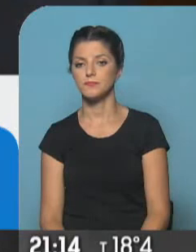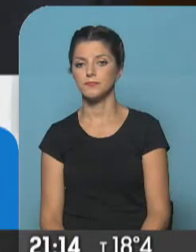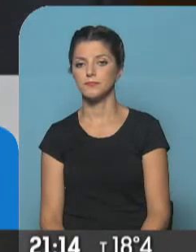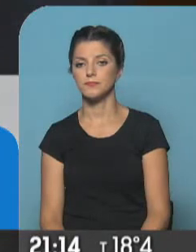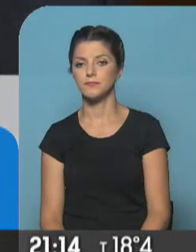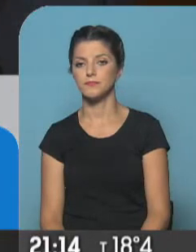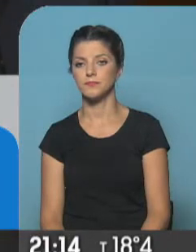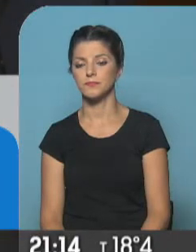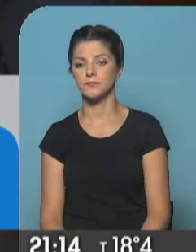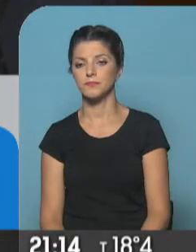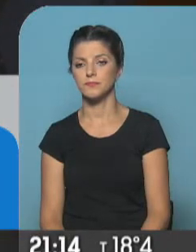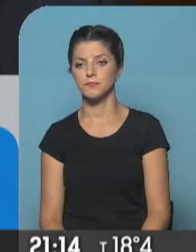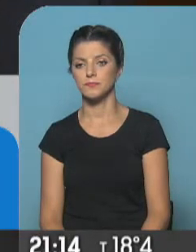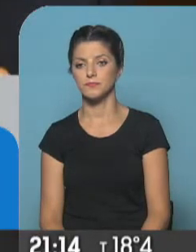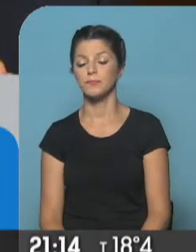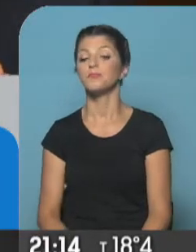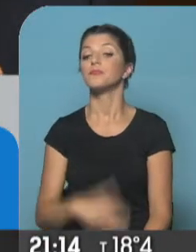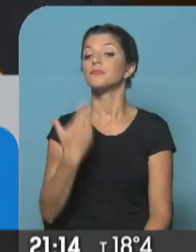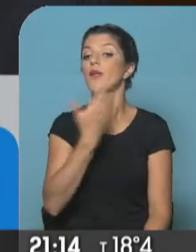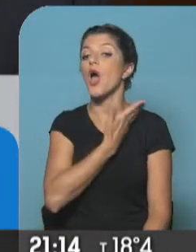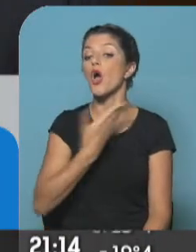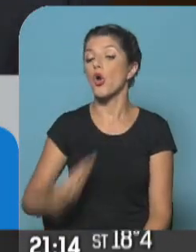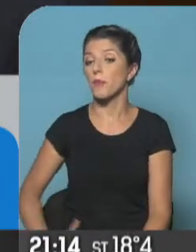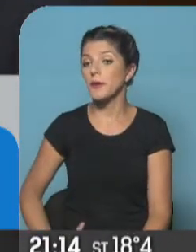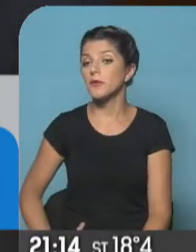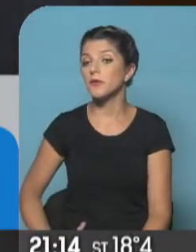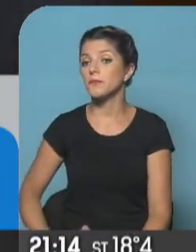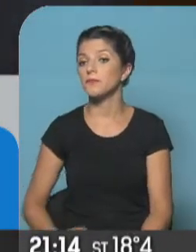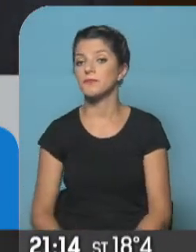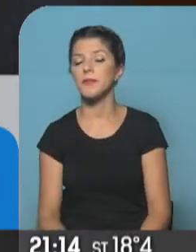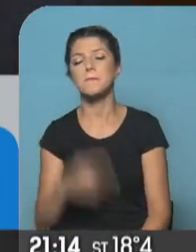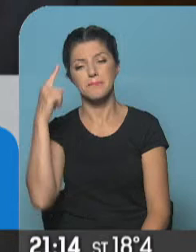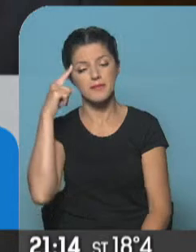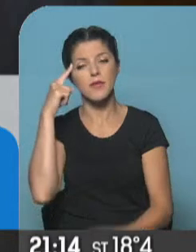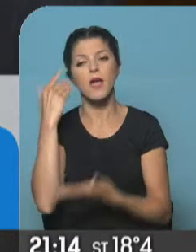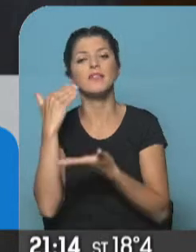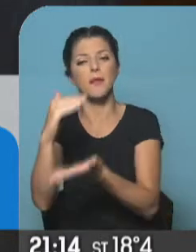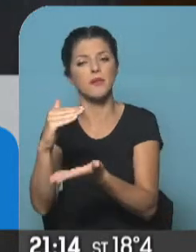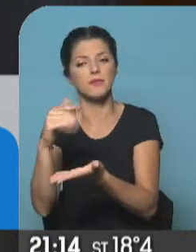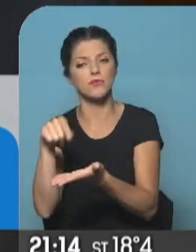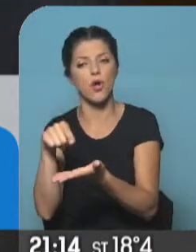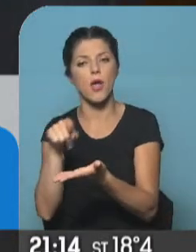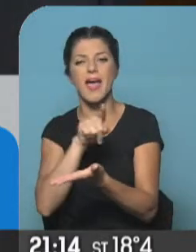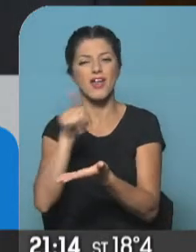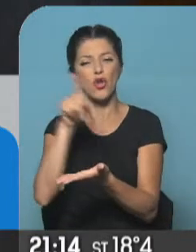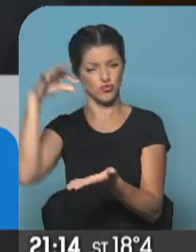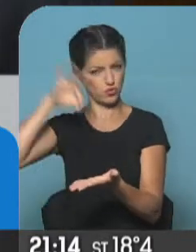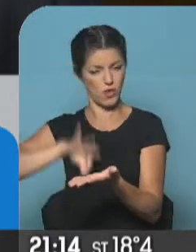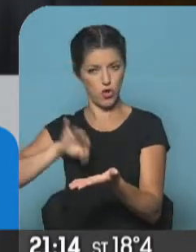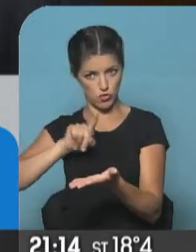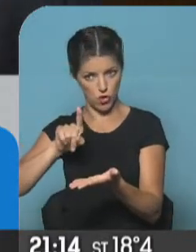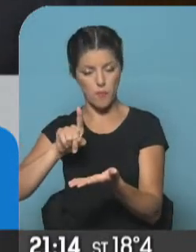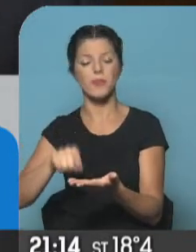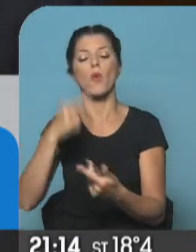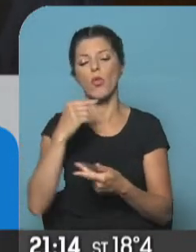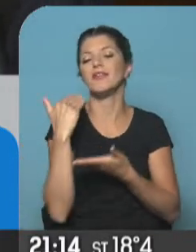que tiene que ver con algún cambio en lo que tiene que ver con la indemnización, no tanto con el sueldo que se toma en cuenta, que eso